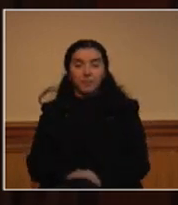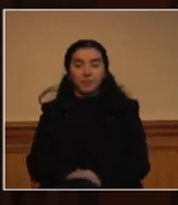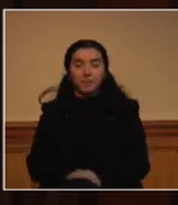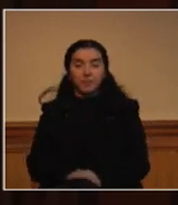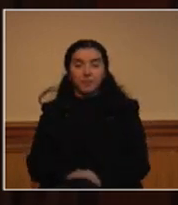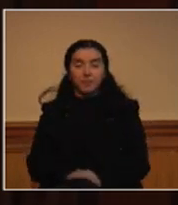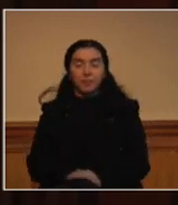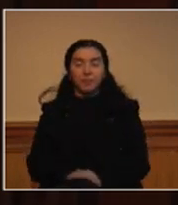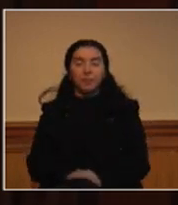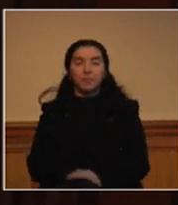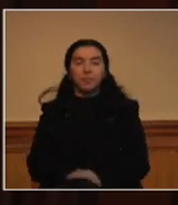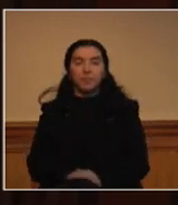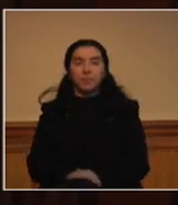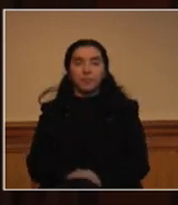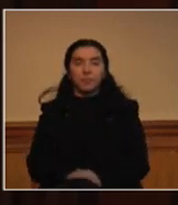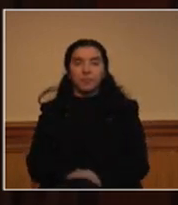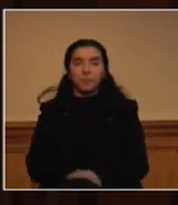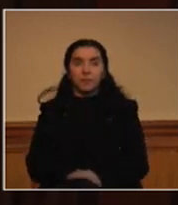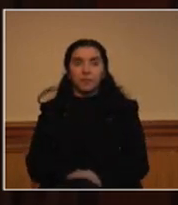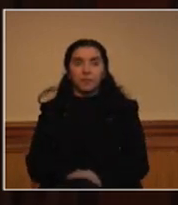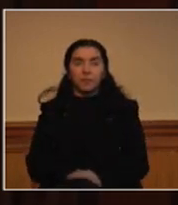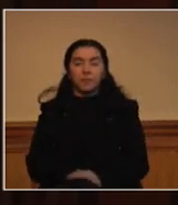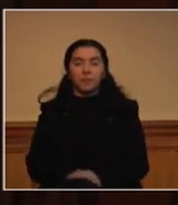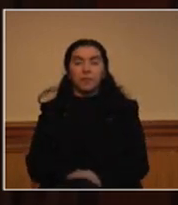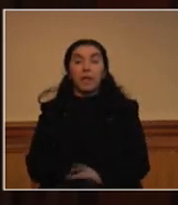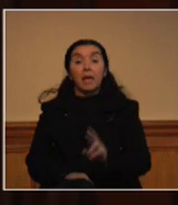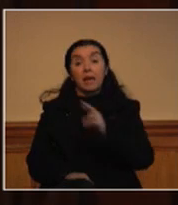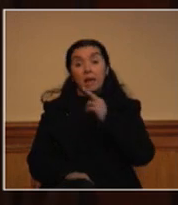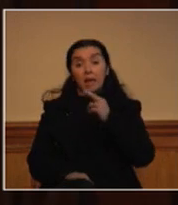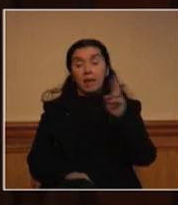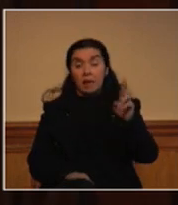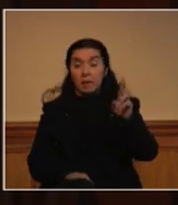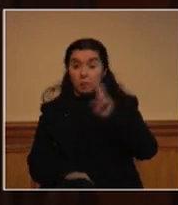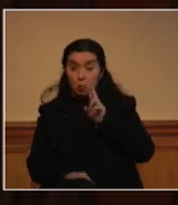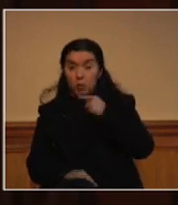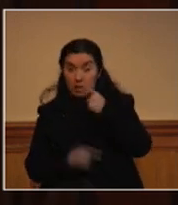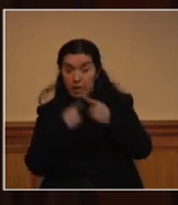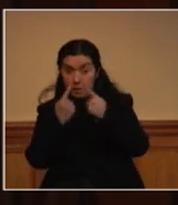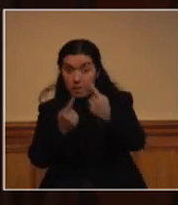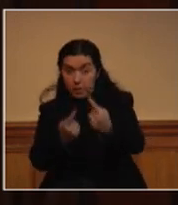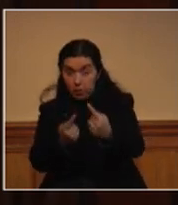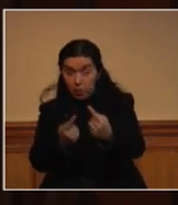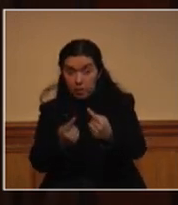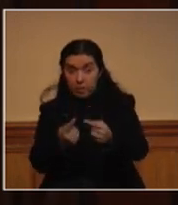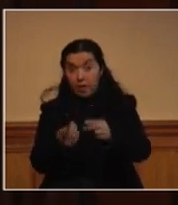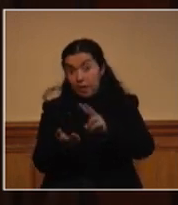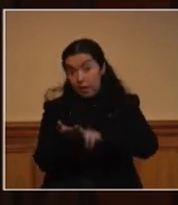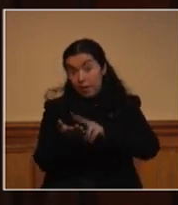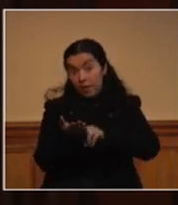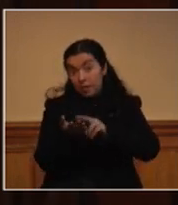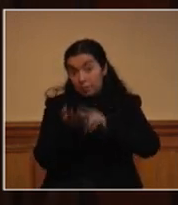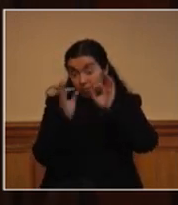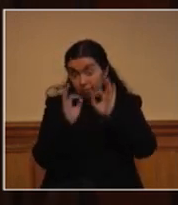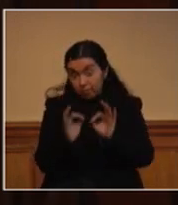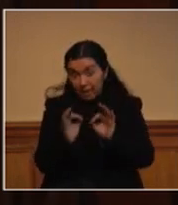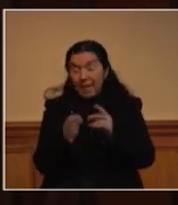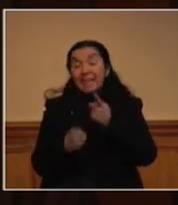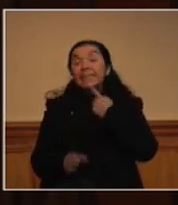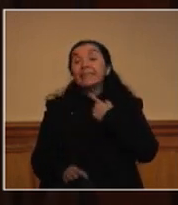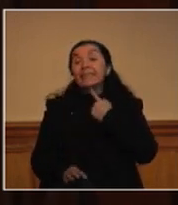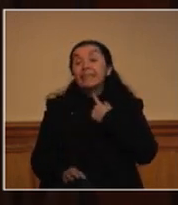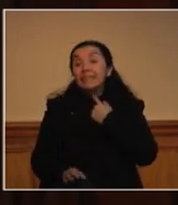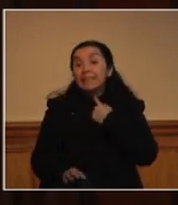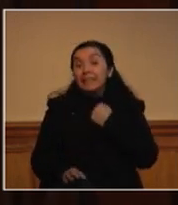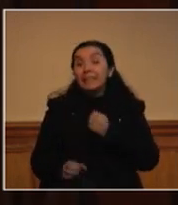y como respuesta a esa pregunta, realmente el interés y la capacidad de participar